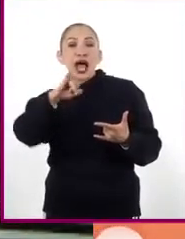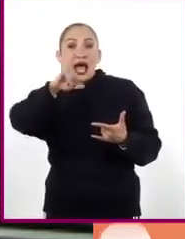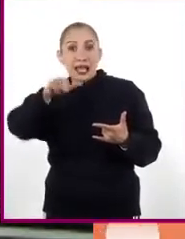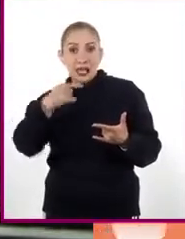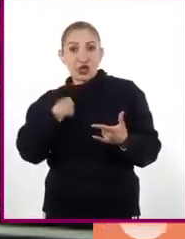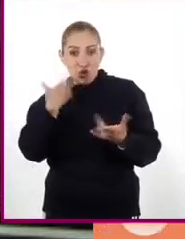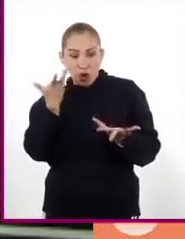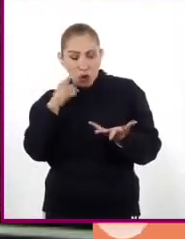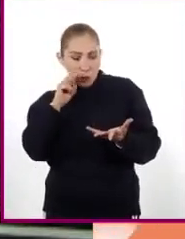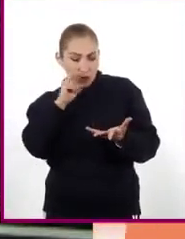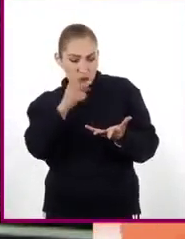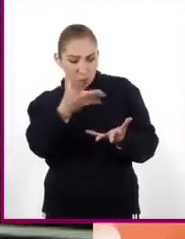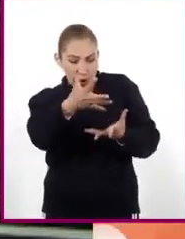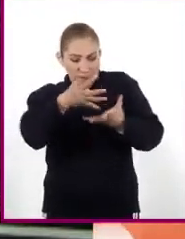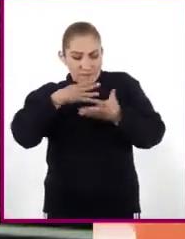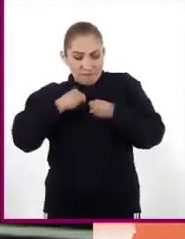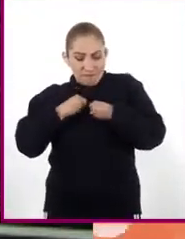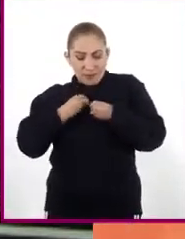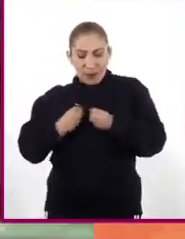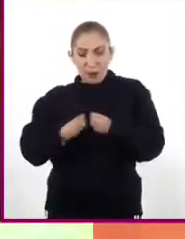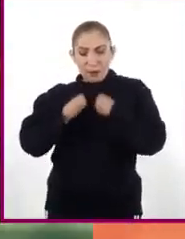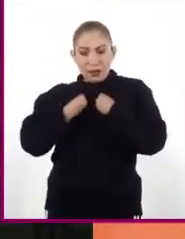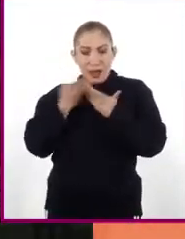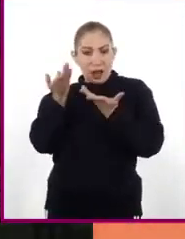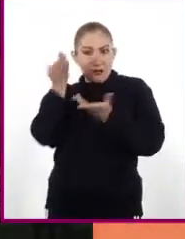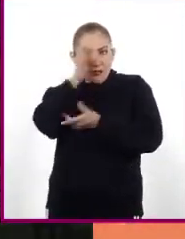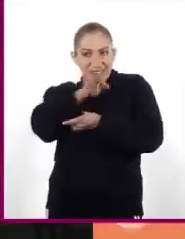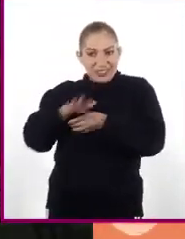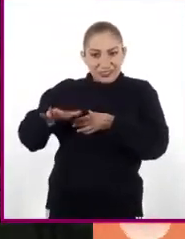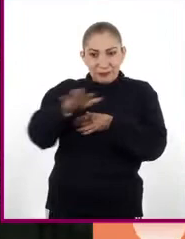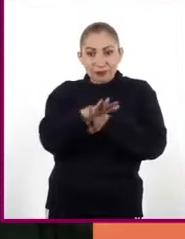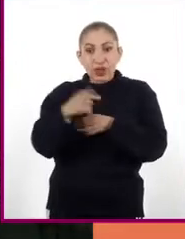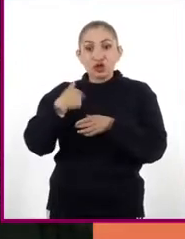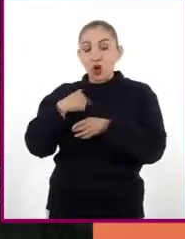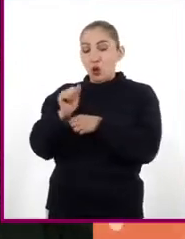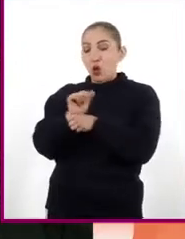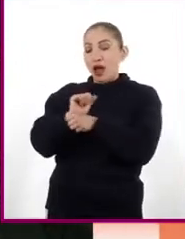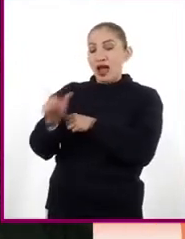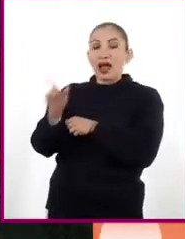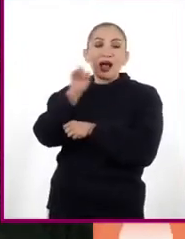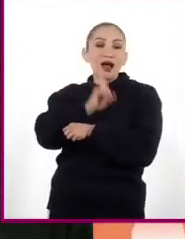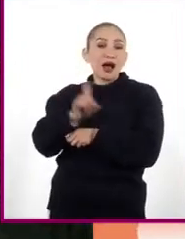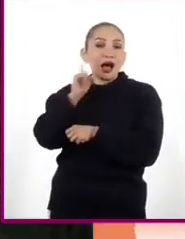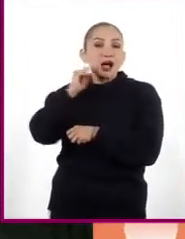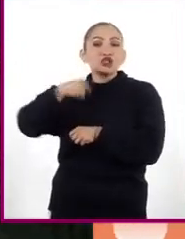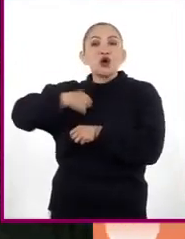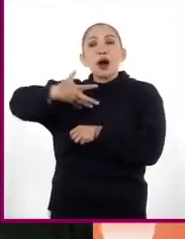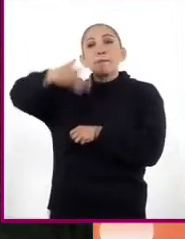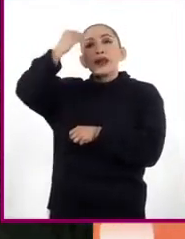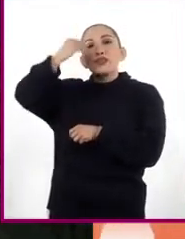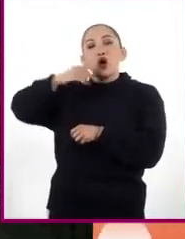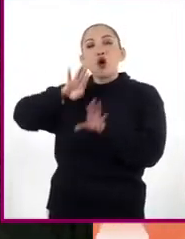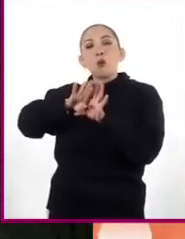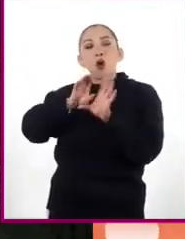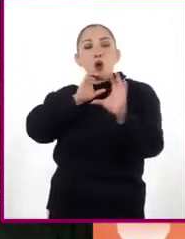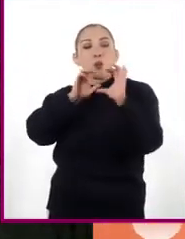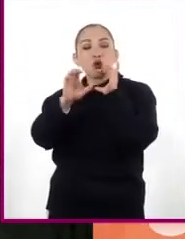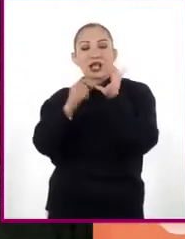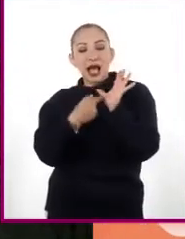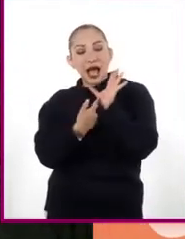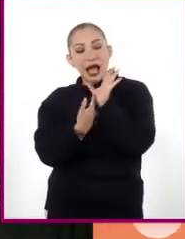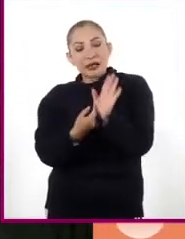nosotros le vamos a dar vida en una ficción. Pues ser actriz es aprender a comunicar